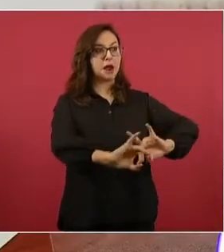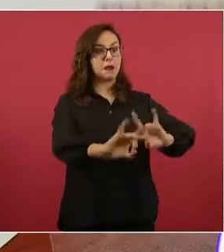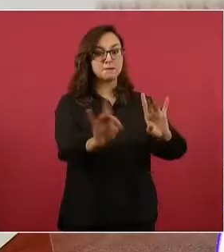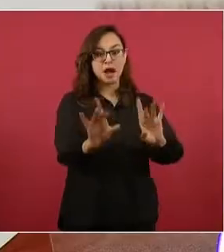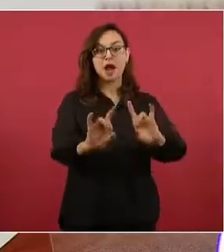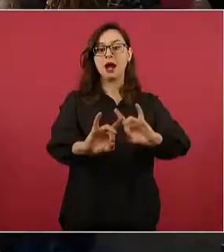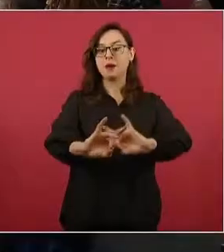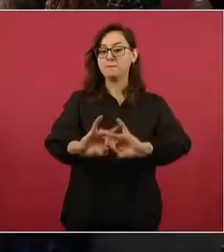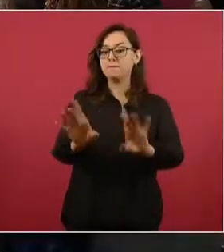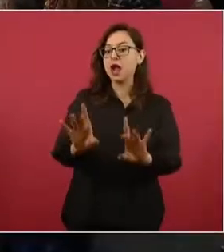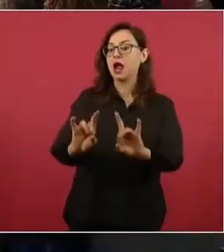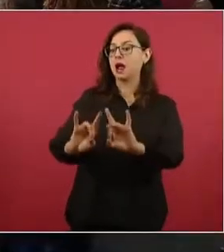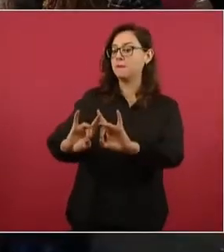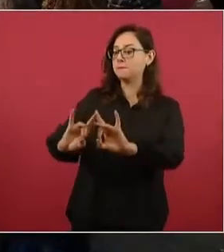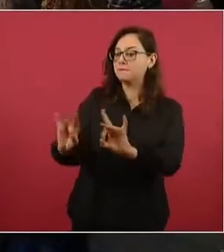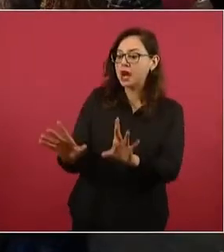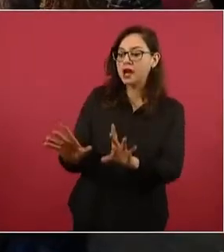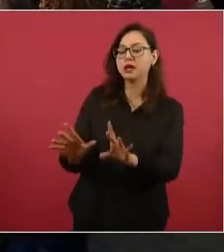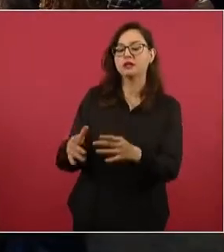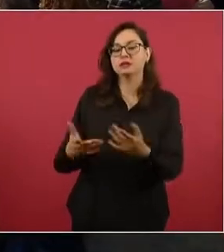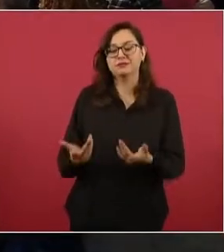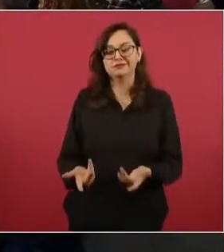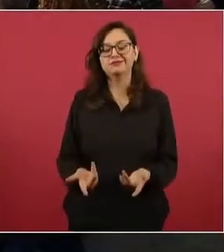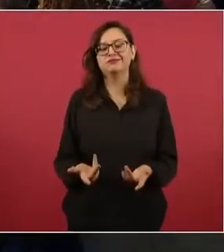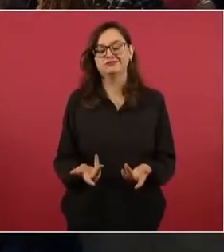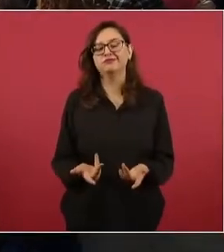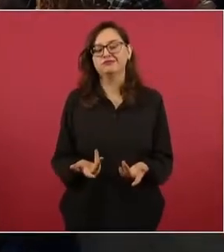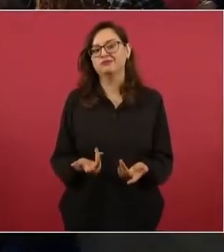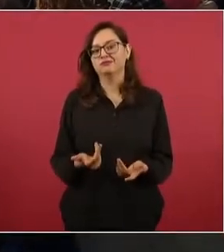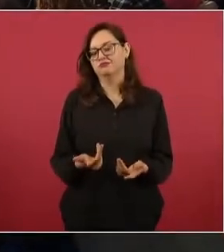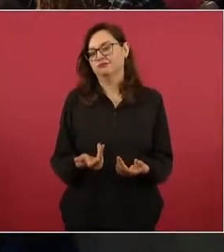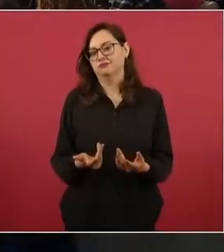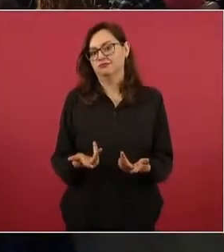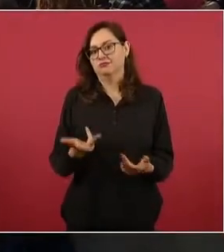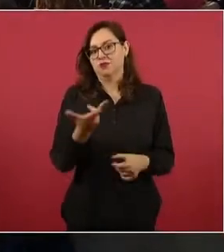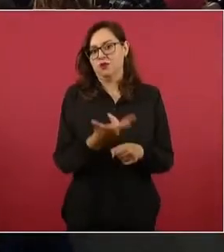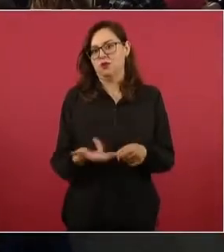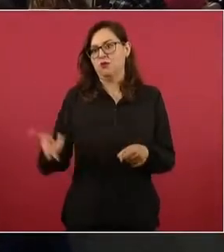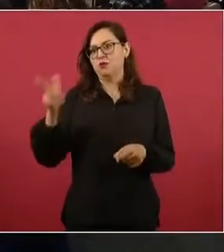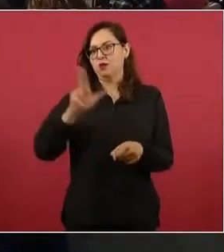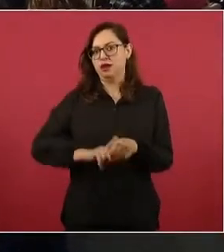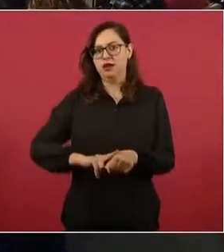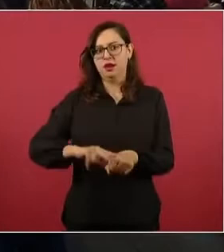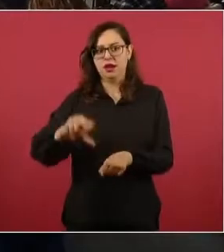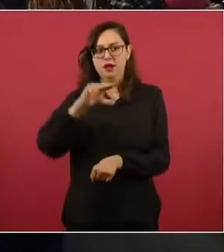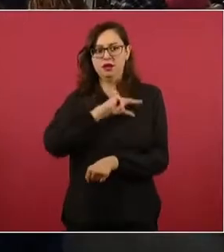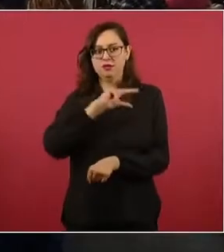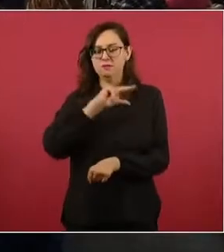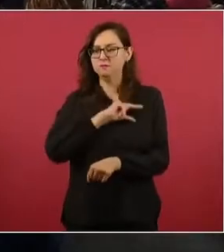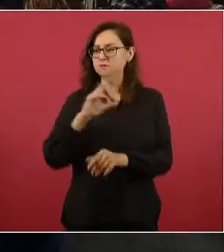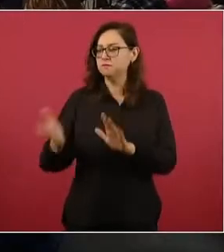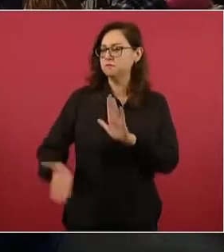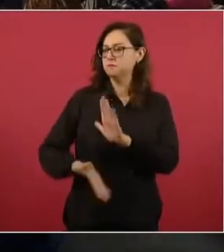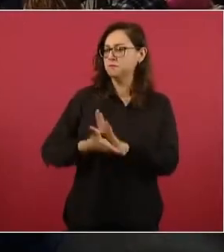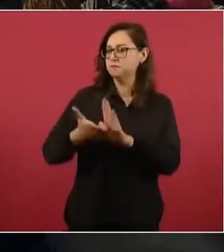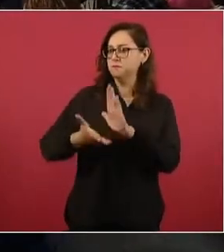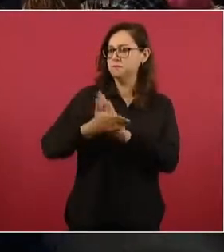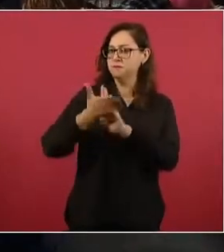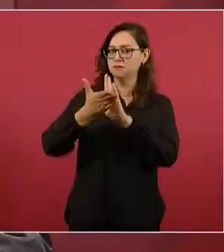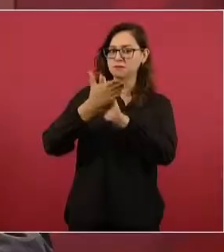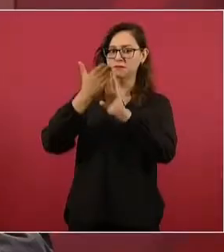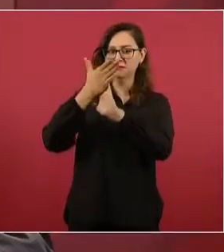hospitales que se hacían con la iniciativa privada. De repente, gente